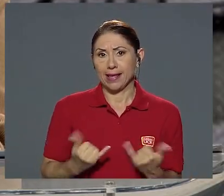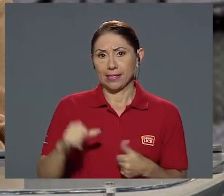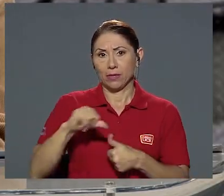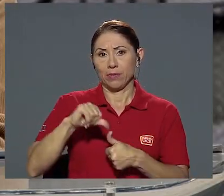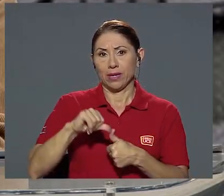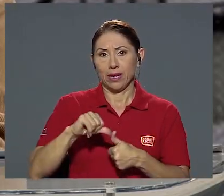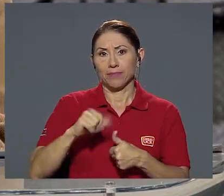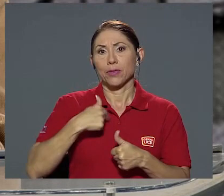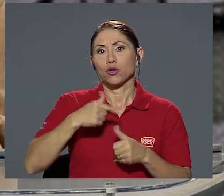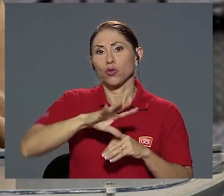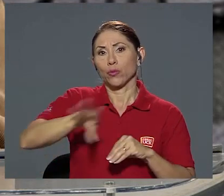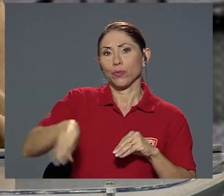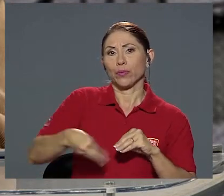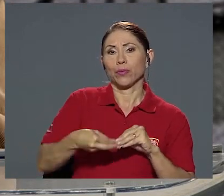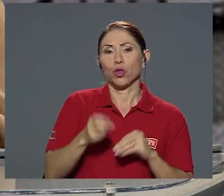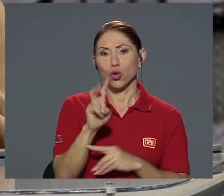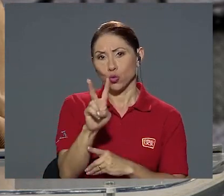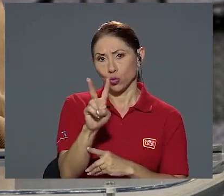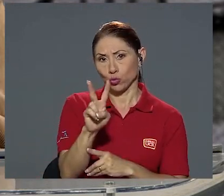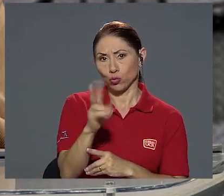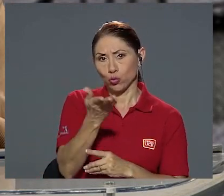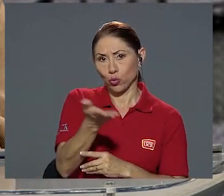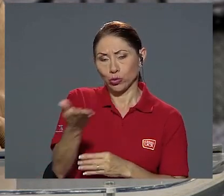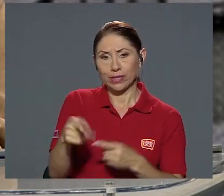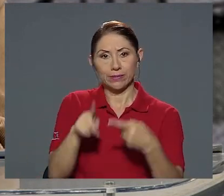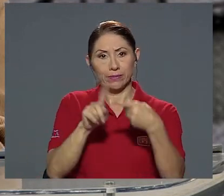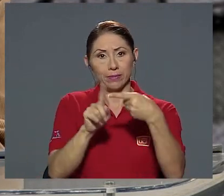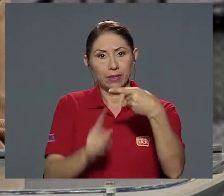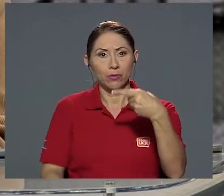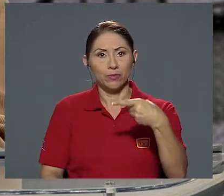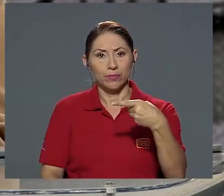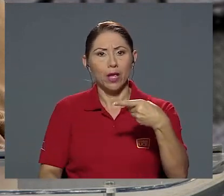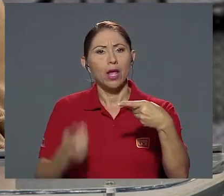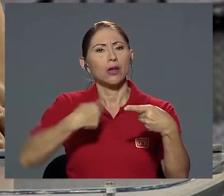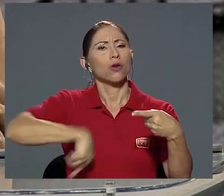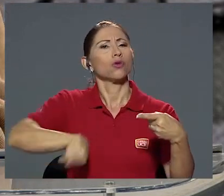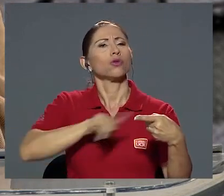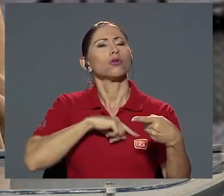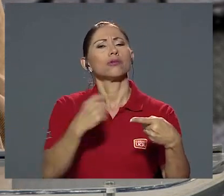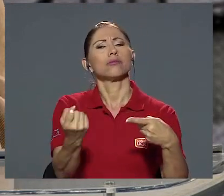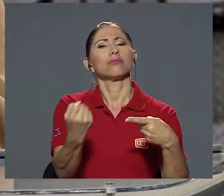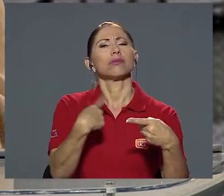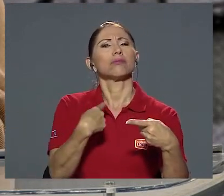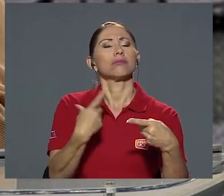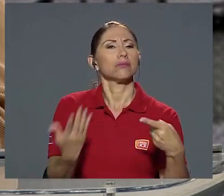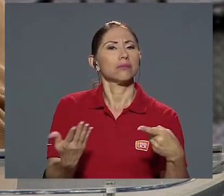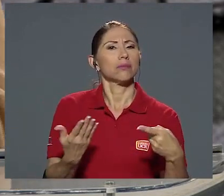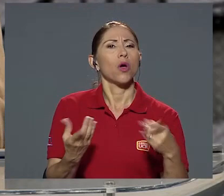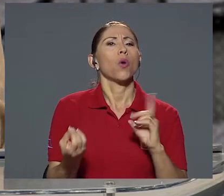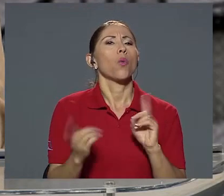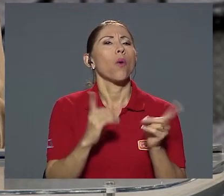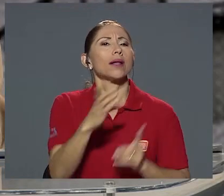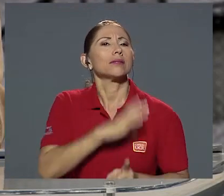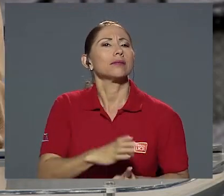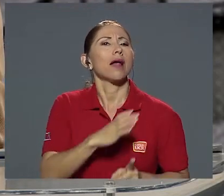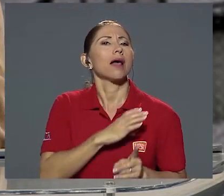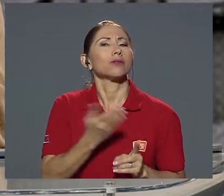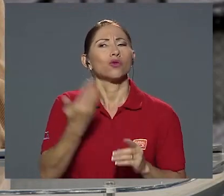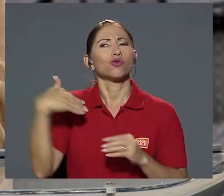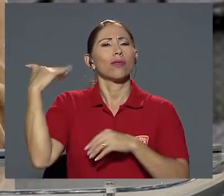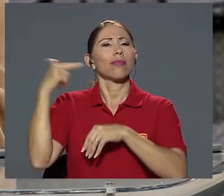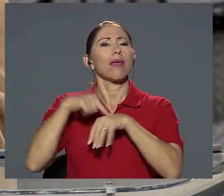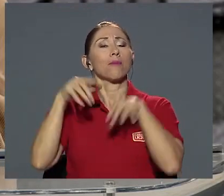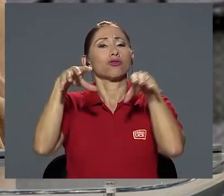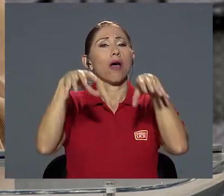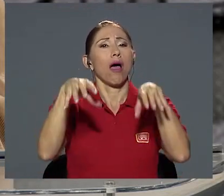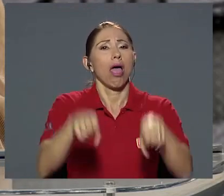tenemos hoy en Centroamérica, yo agregaría dos elementos o 2 detalles. El primero es hacernos la pregunta sobre qué rasgos coloniales persisten